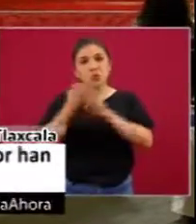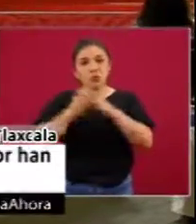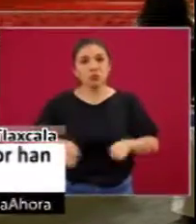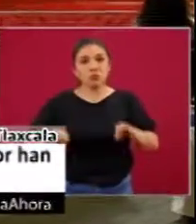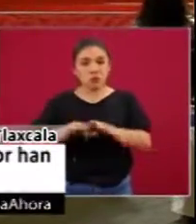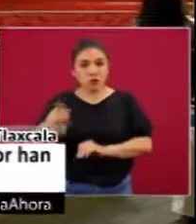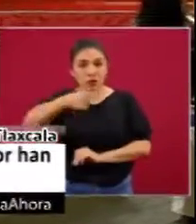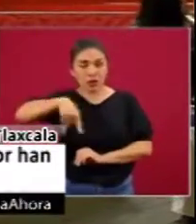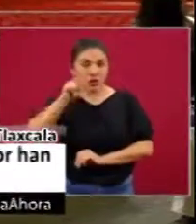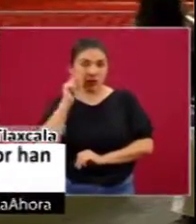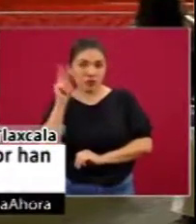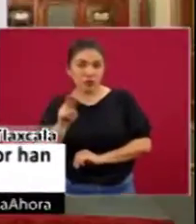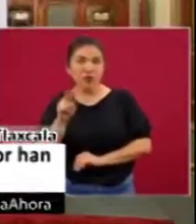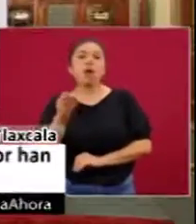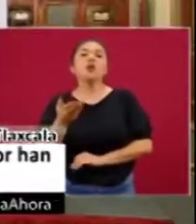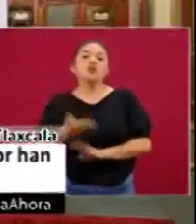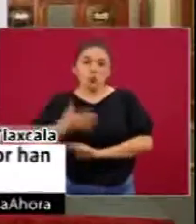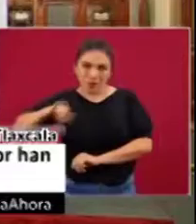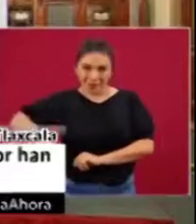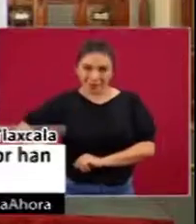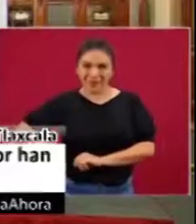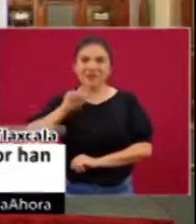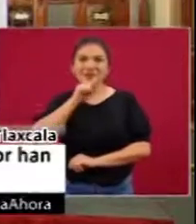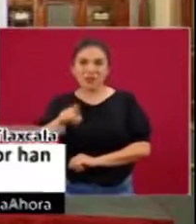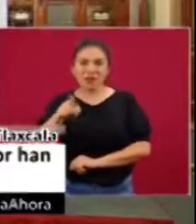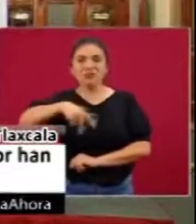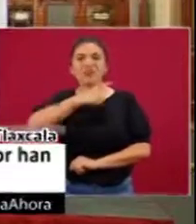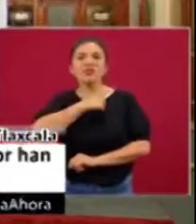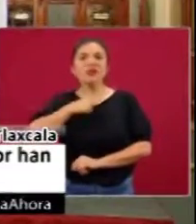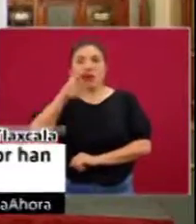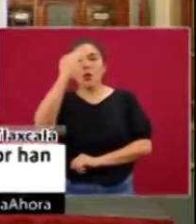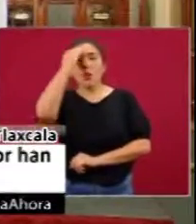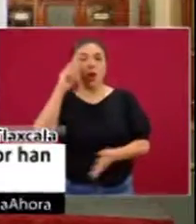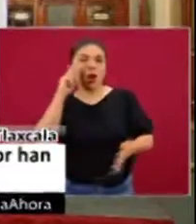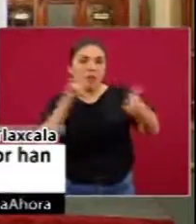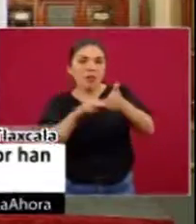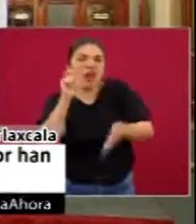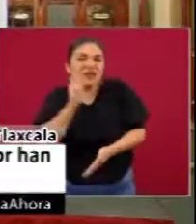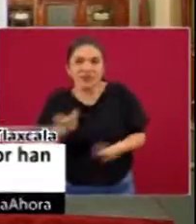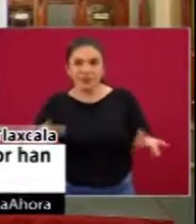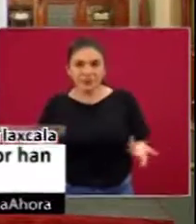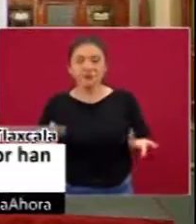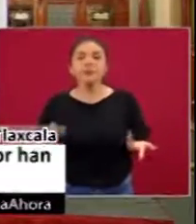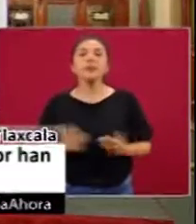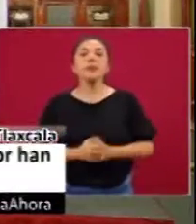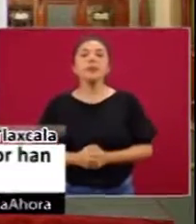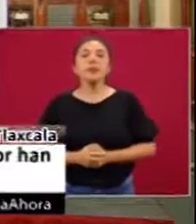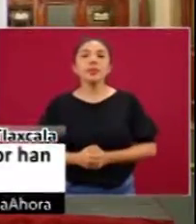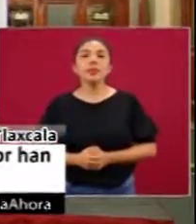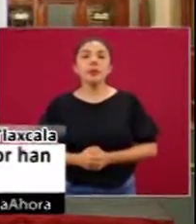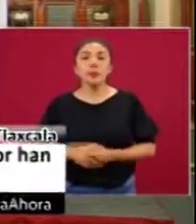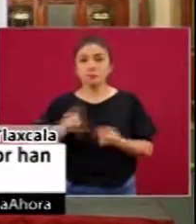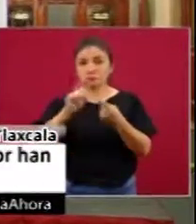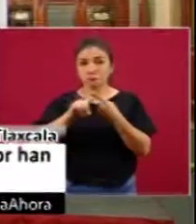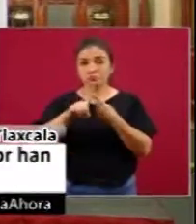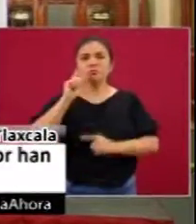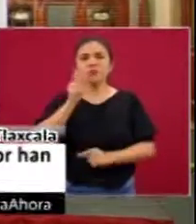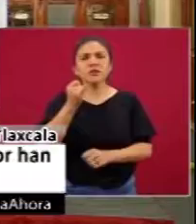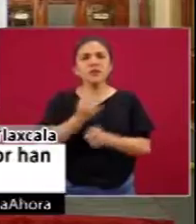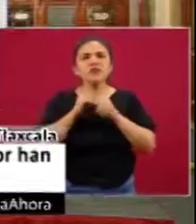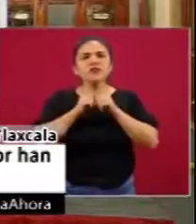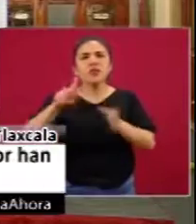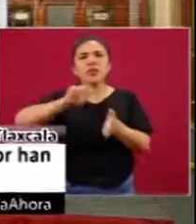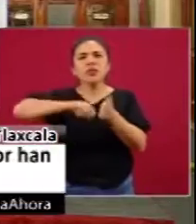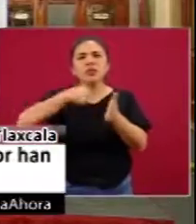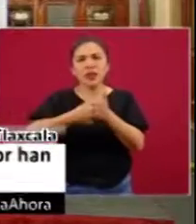y estatales evaluarán los hospitales que mejor han brindado atención a pacientes con COVID-19 en todo el país. Lo anterior se acordó durante la reunión virtual